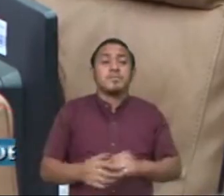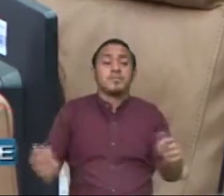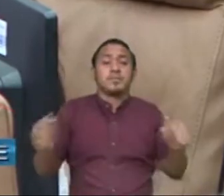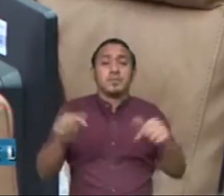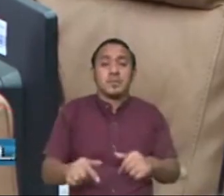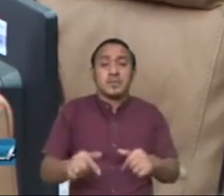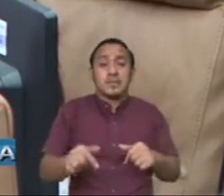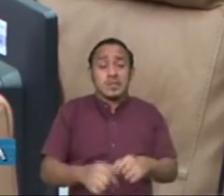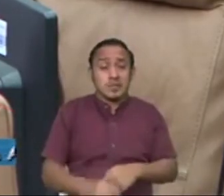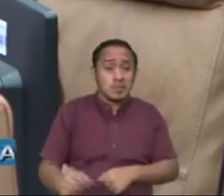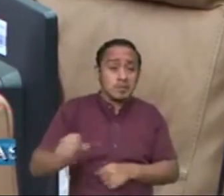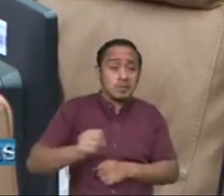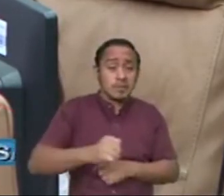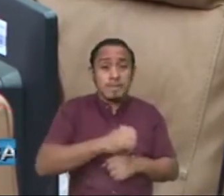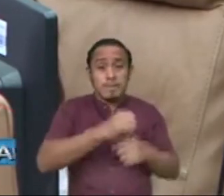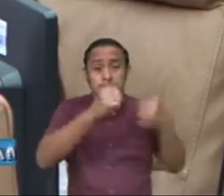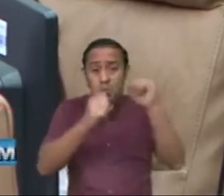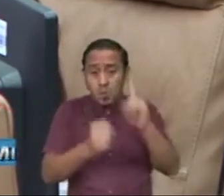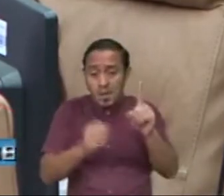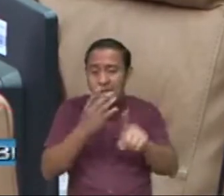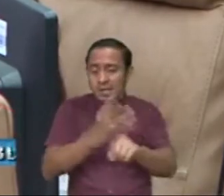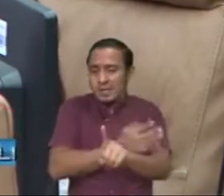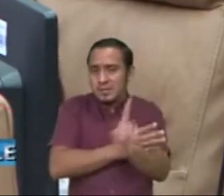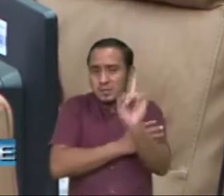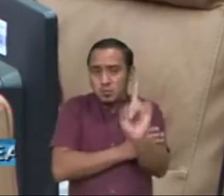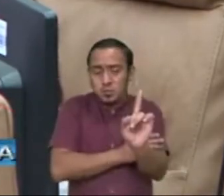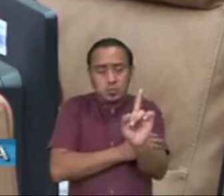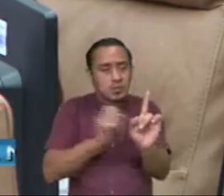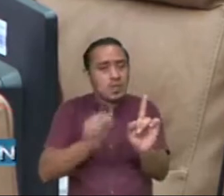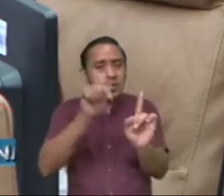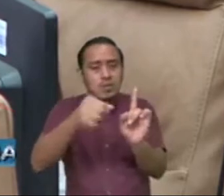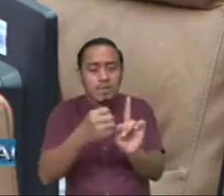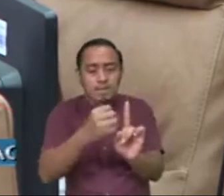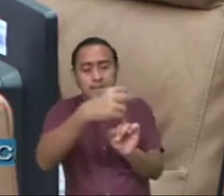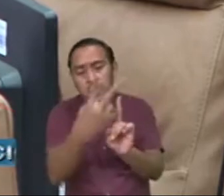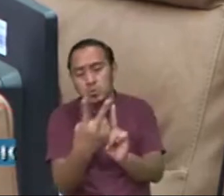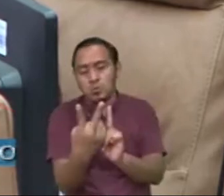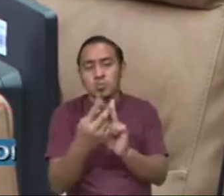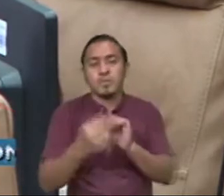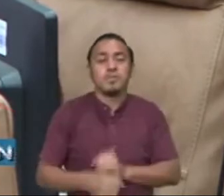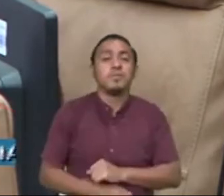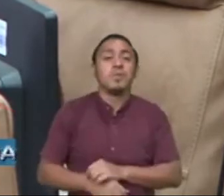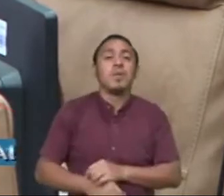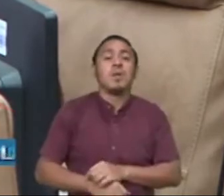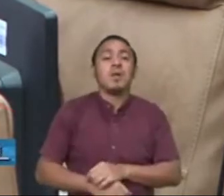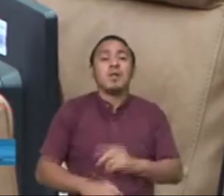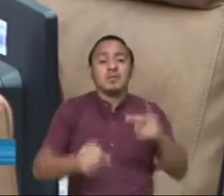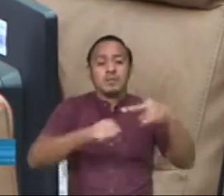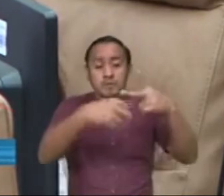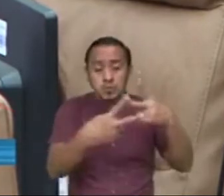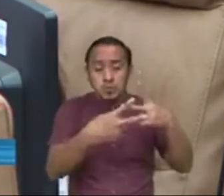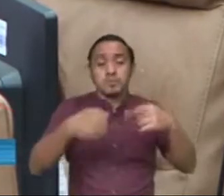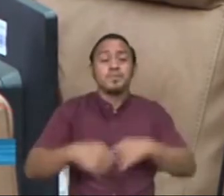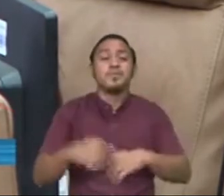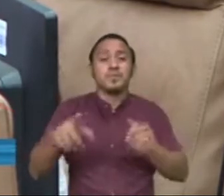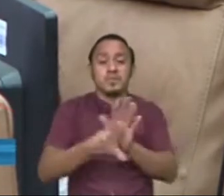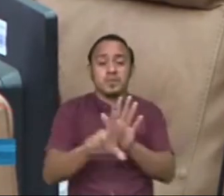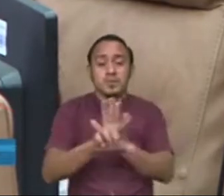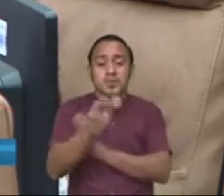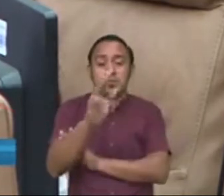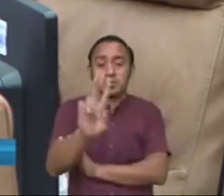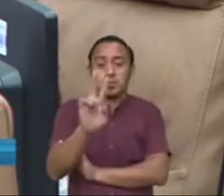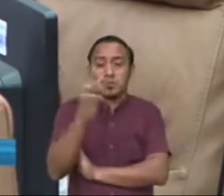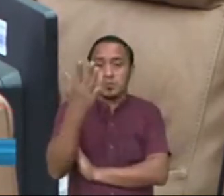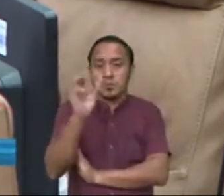de codirectores o codirectoras, todo de conformidad a lo establecido en la Ley número 290, Ley de